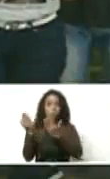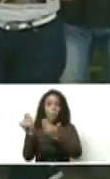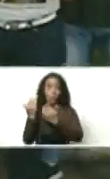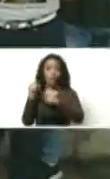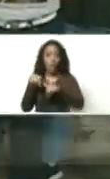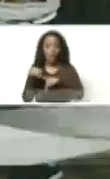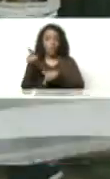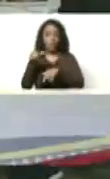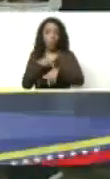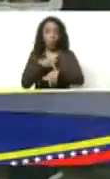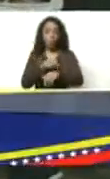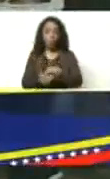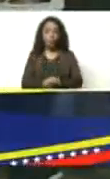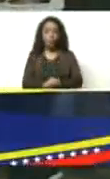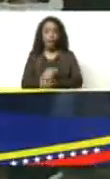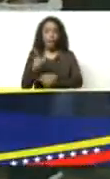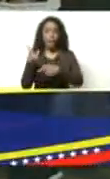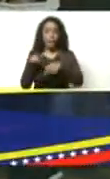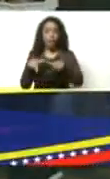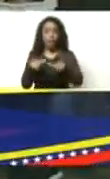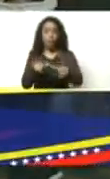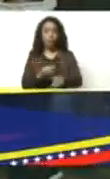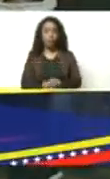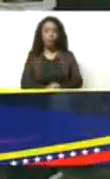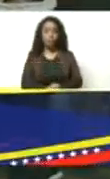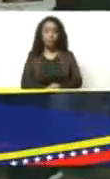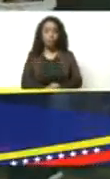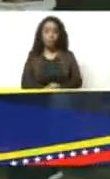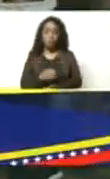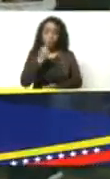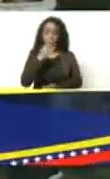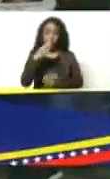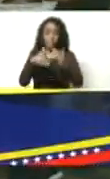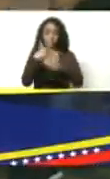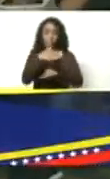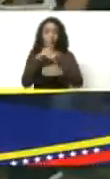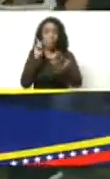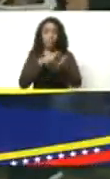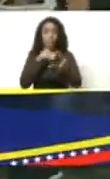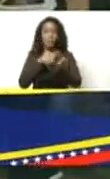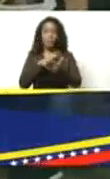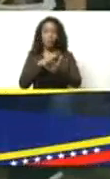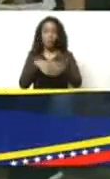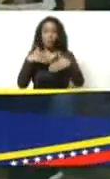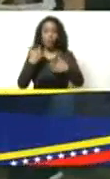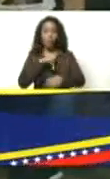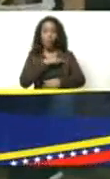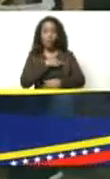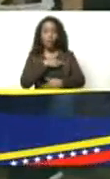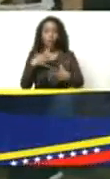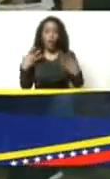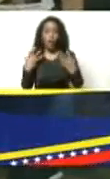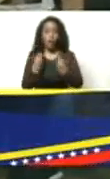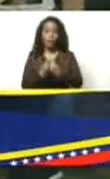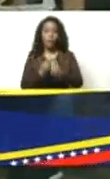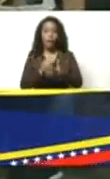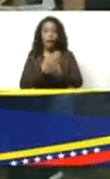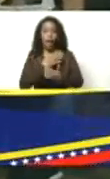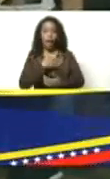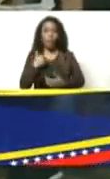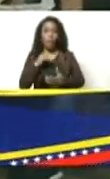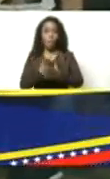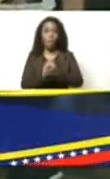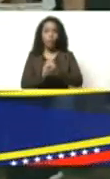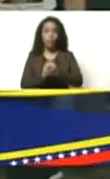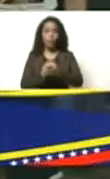ese momento, en esos espacios. Bueno, después de la intervención de nuestro querido Ronald, ya